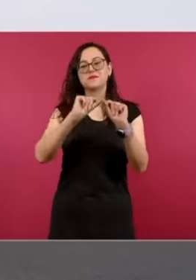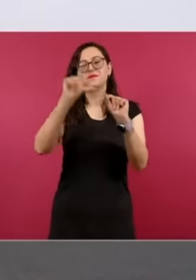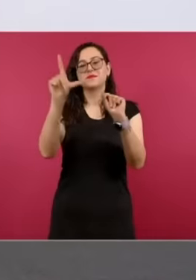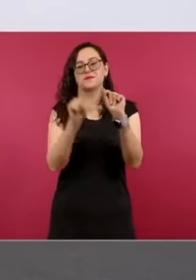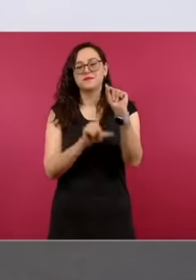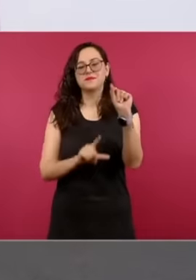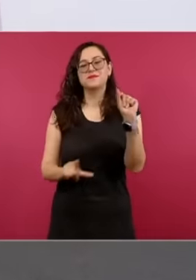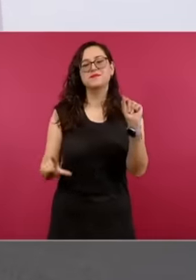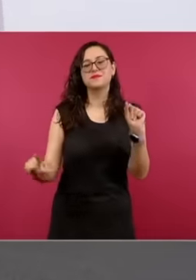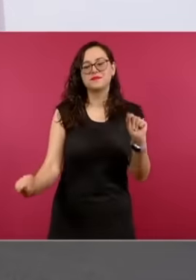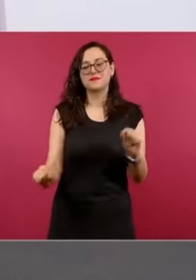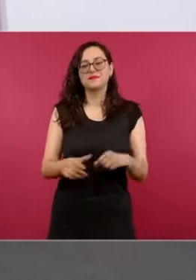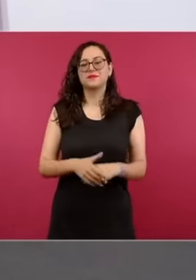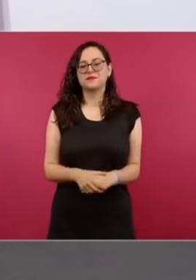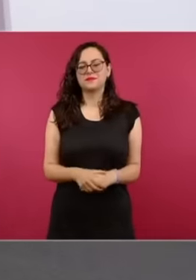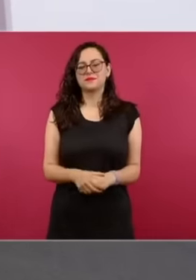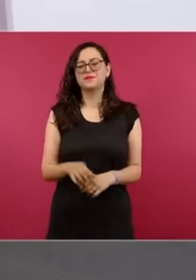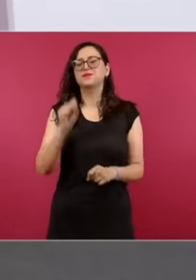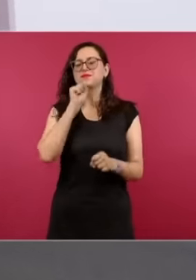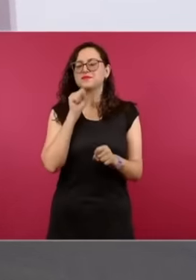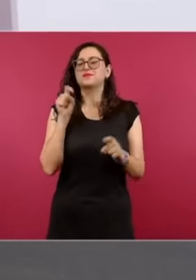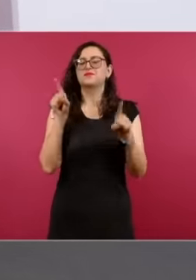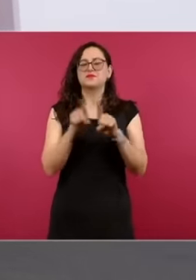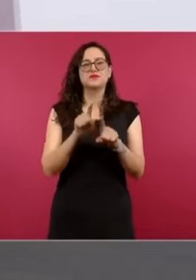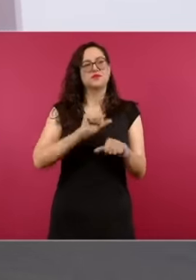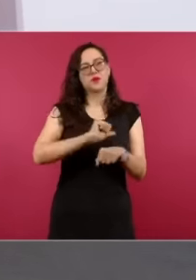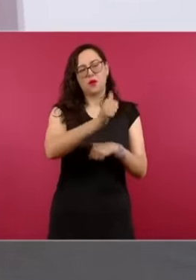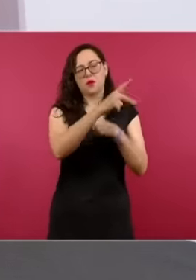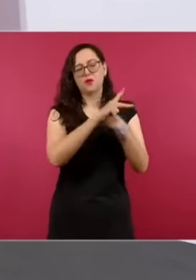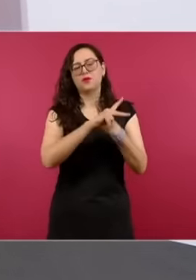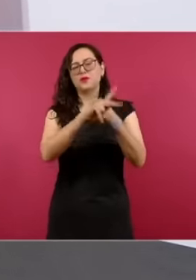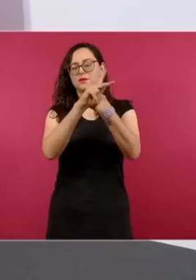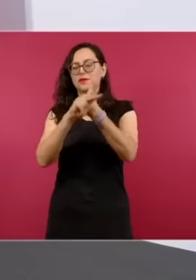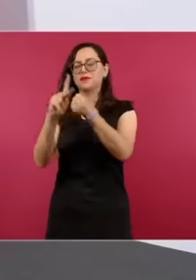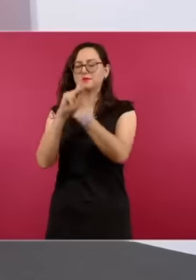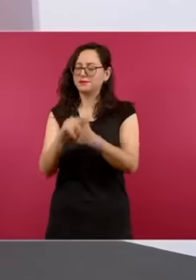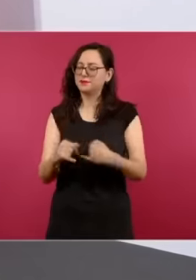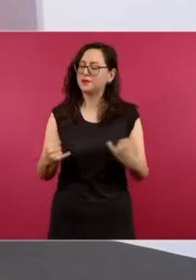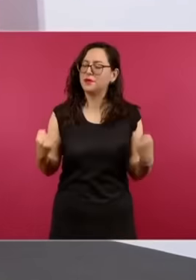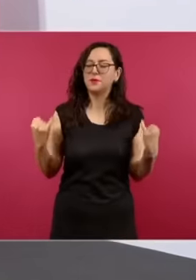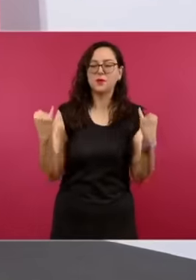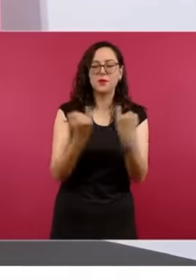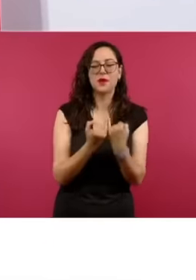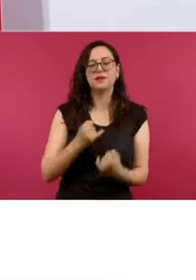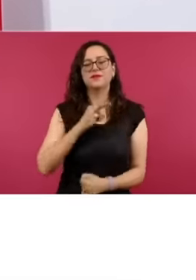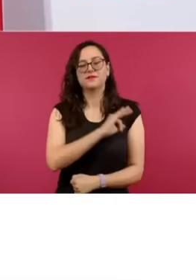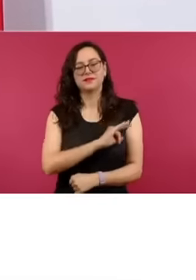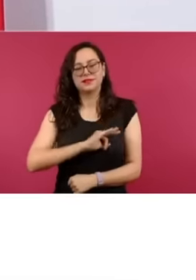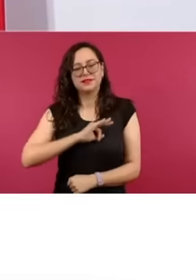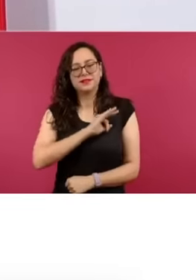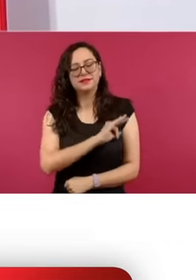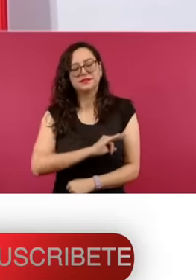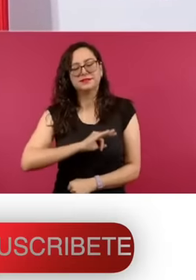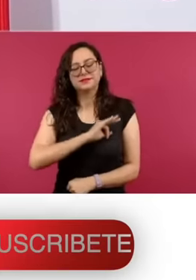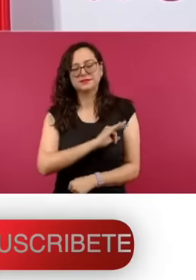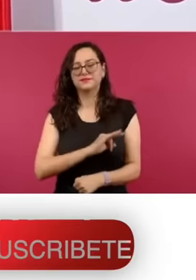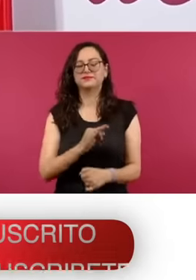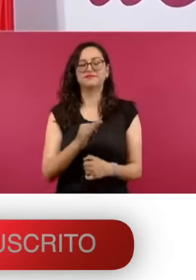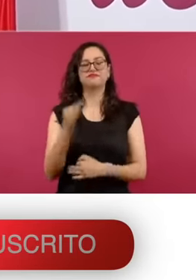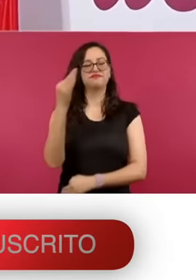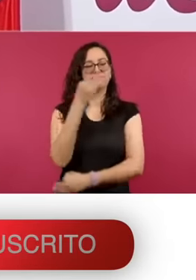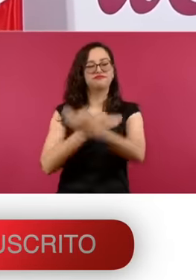de otros países, a todas las madres, a las